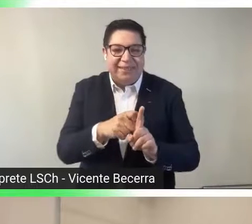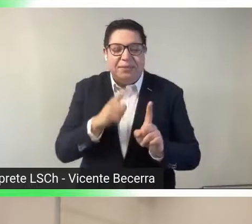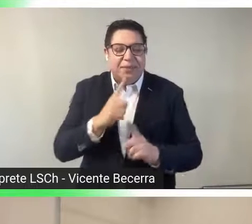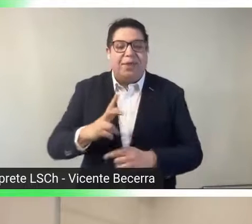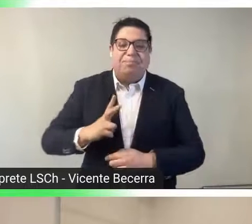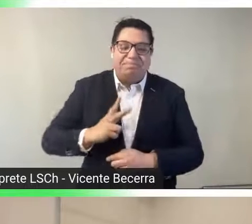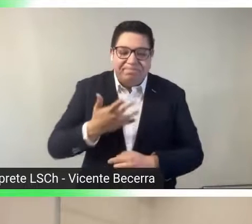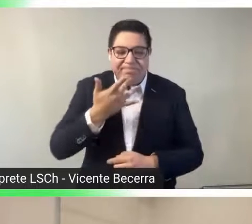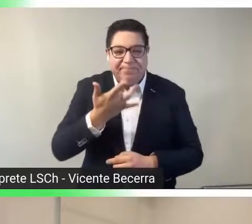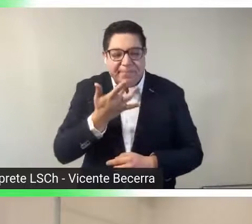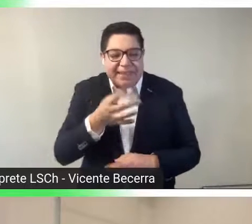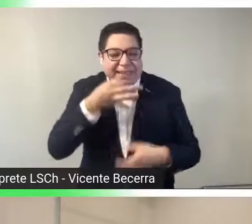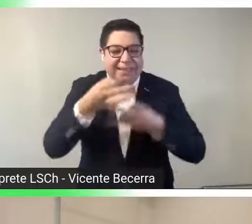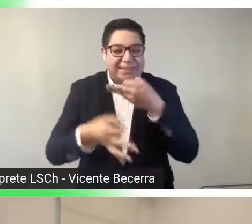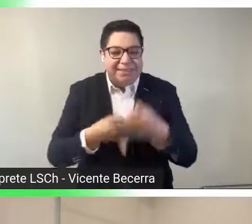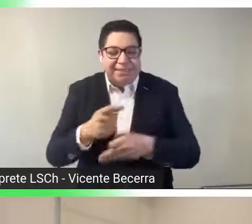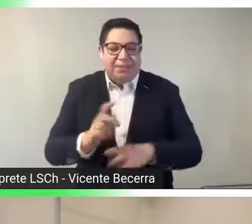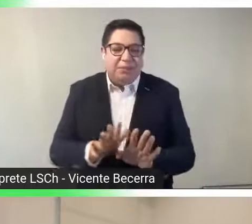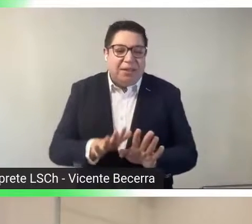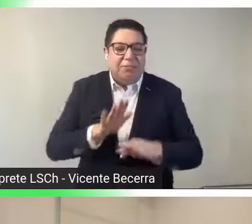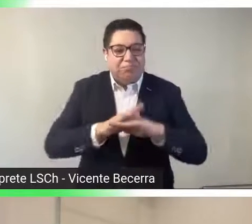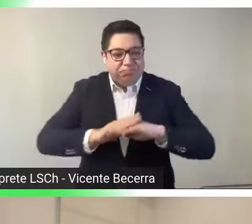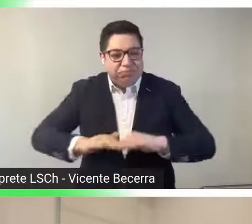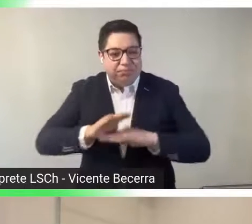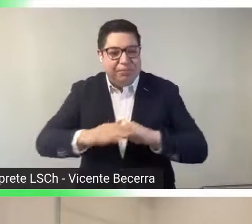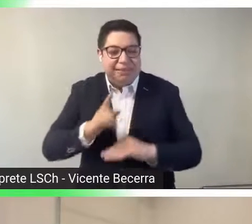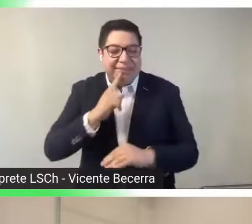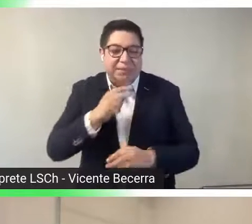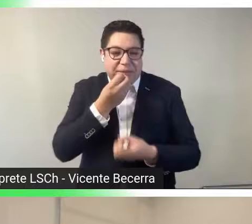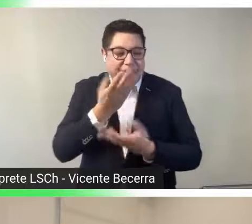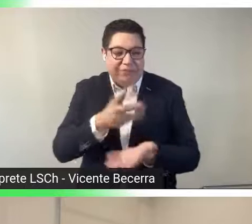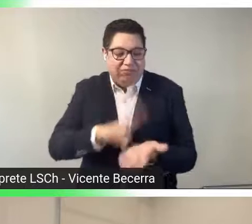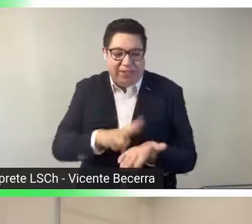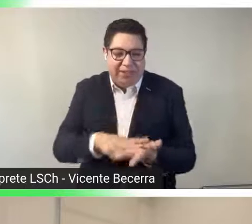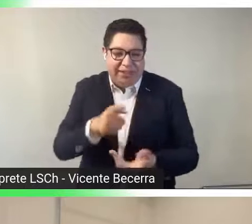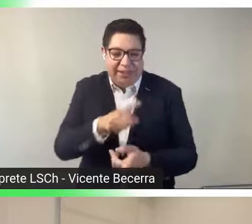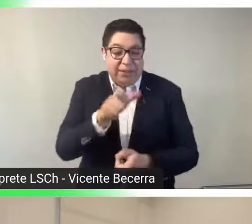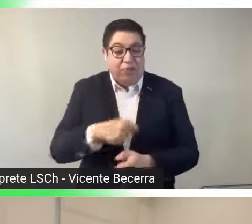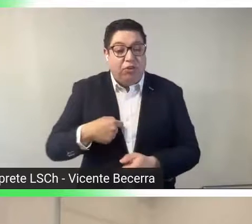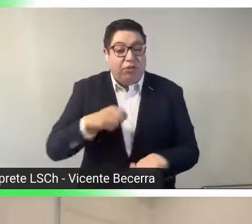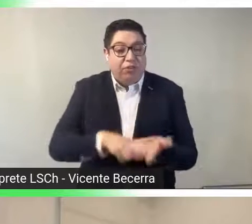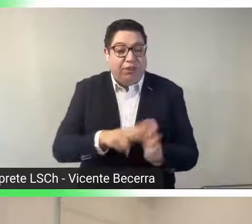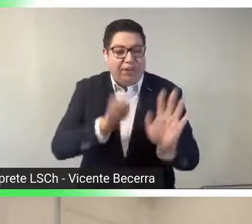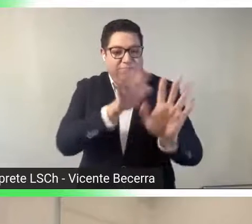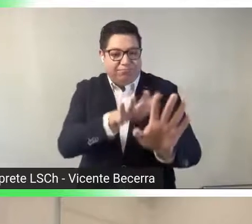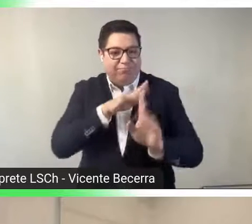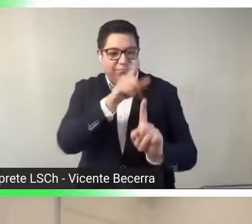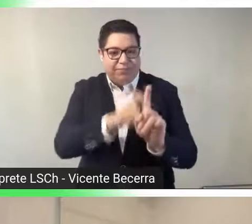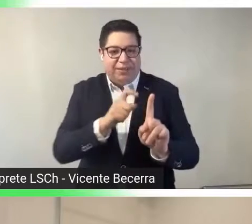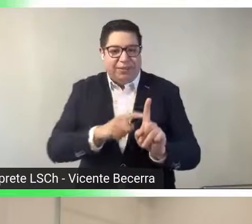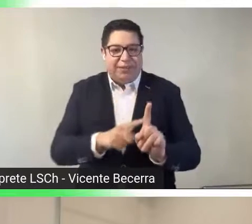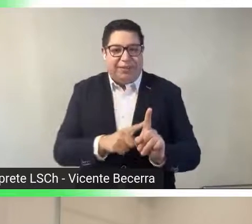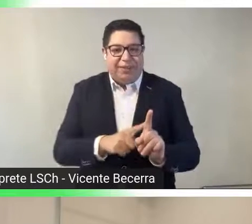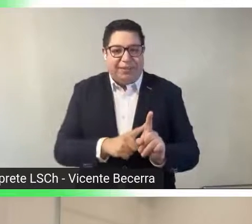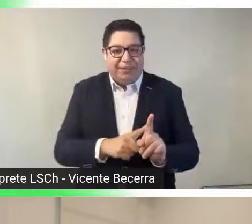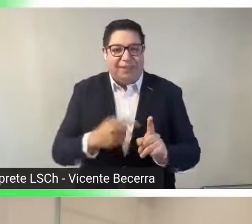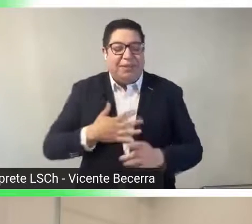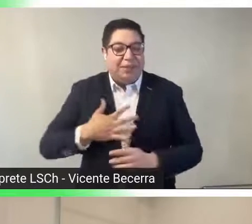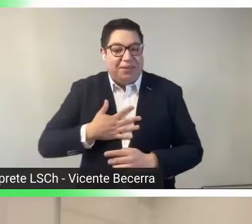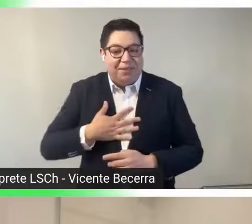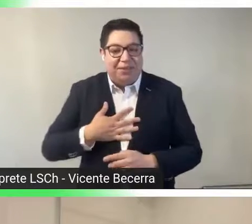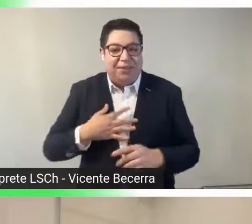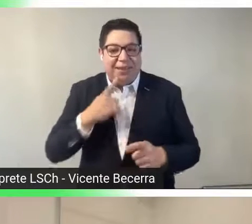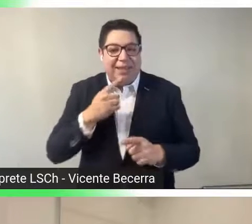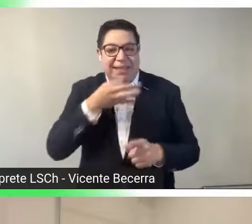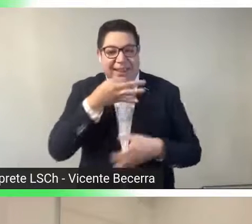de expresar, de siempre hablar con la verdad. Yo realmente te admiro y me felicito de poder estar y